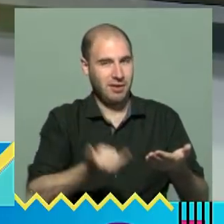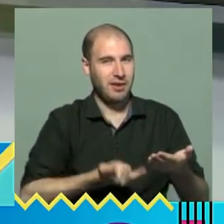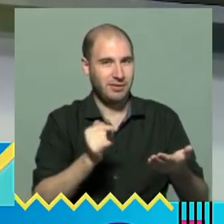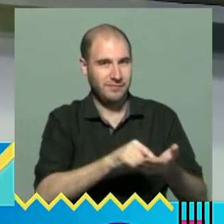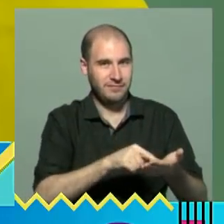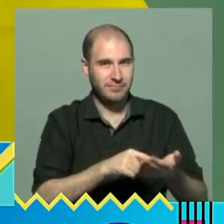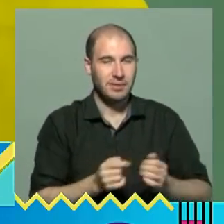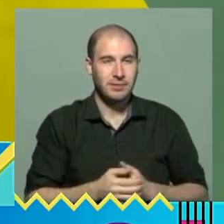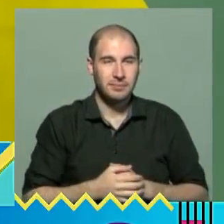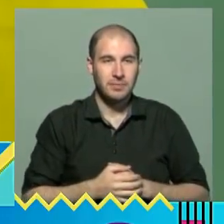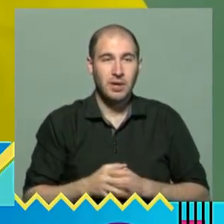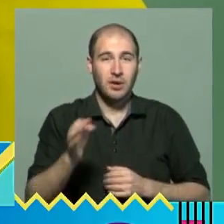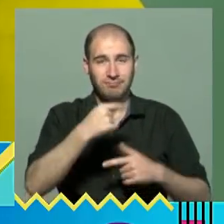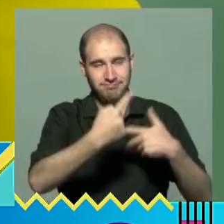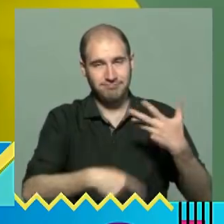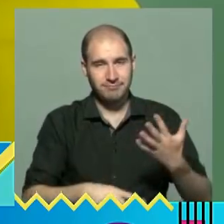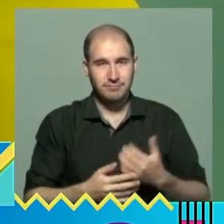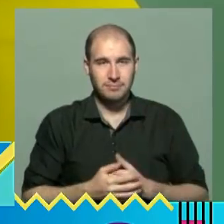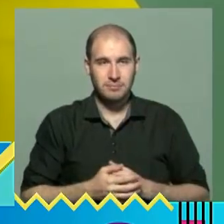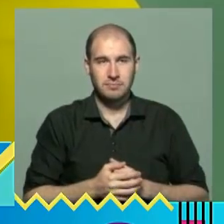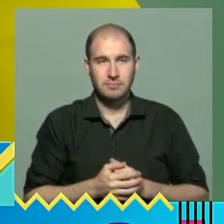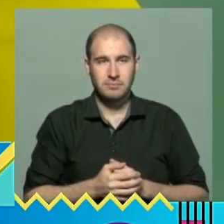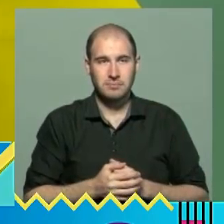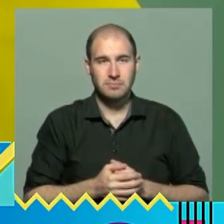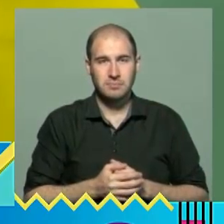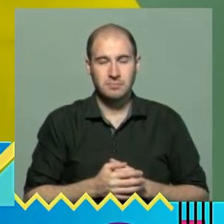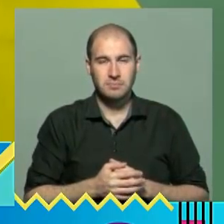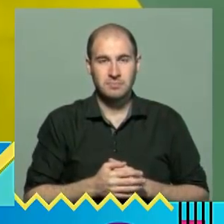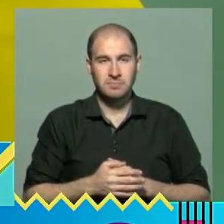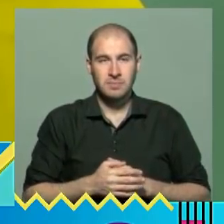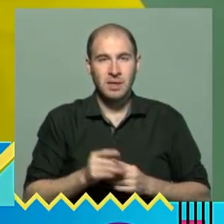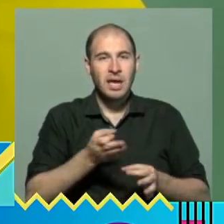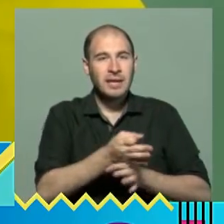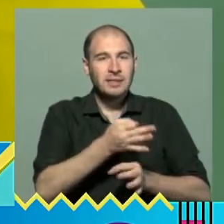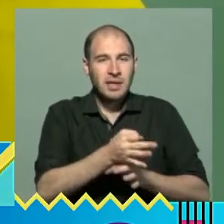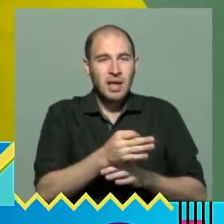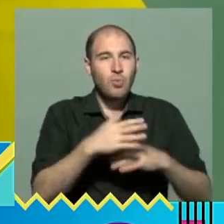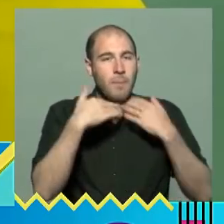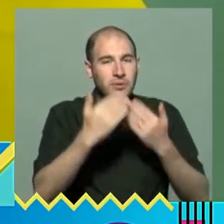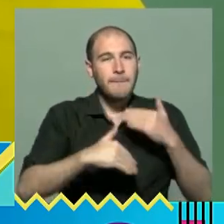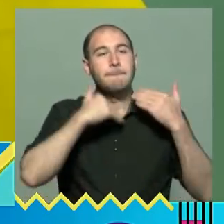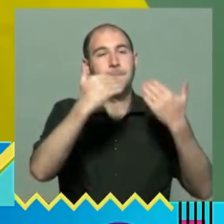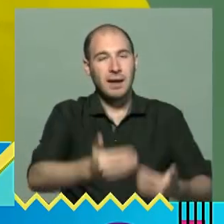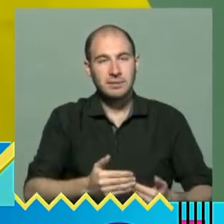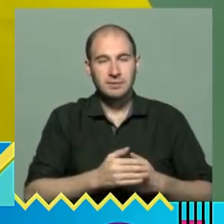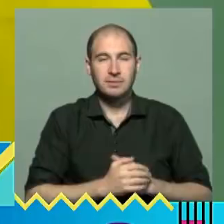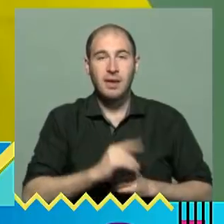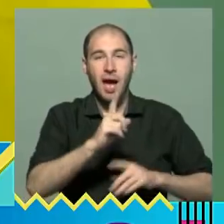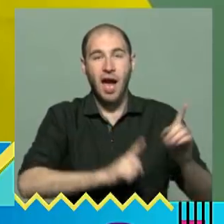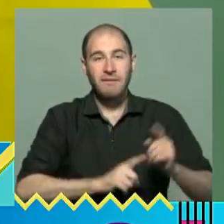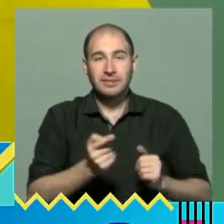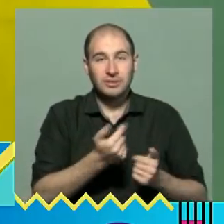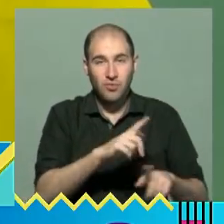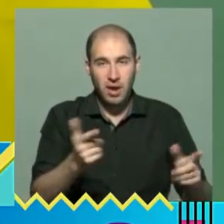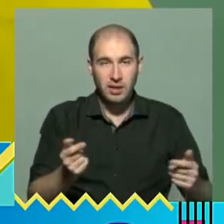las fechas, o cosas así. Entonces hay que enseñar más allá de eso, cosas que por ahí no vamos a